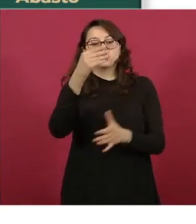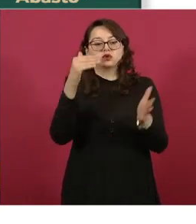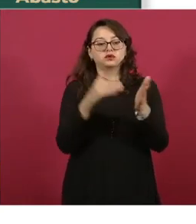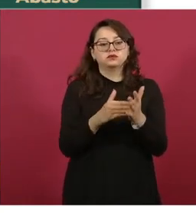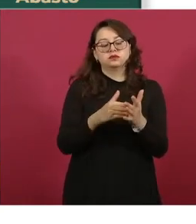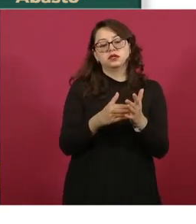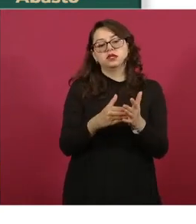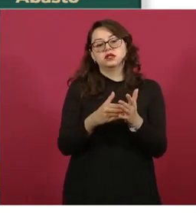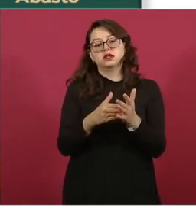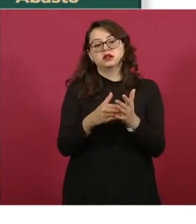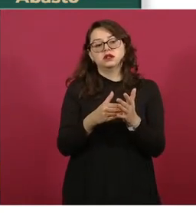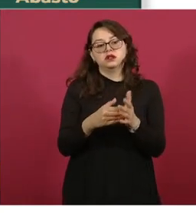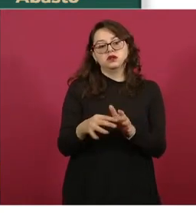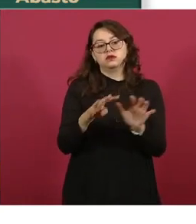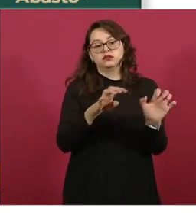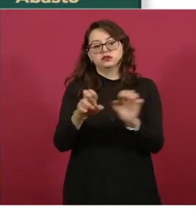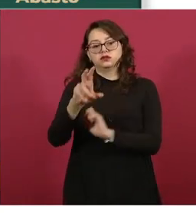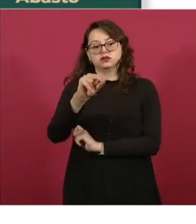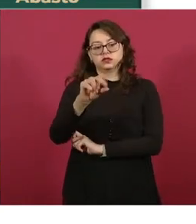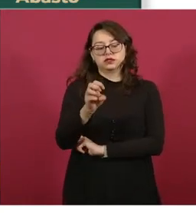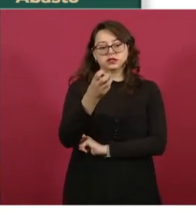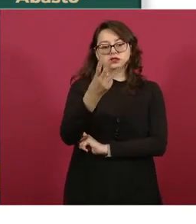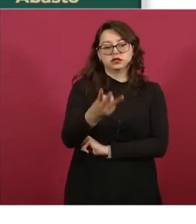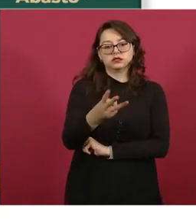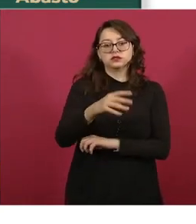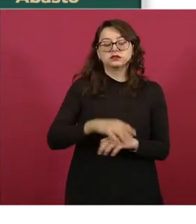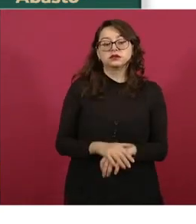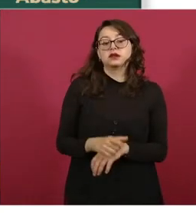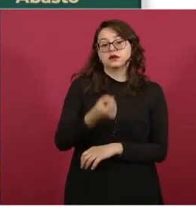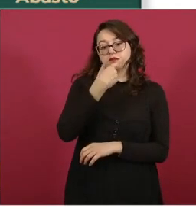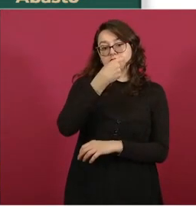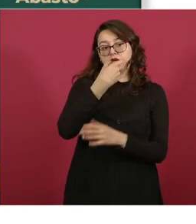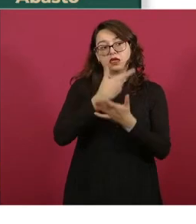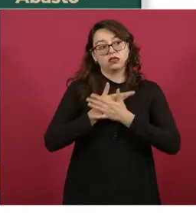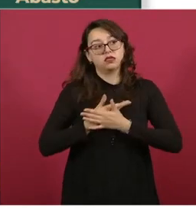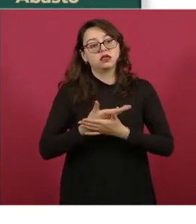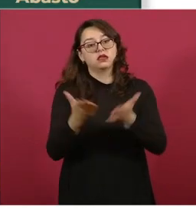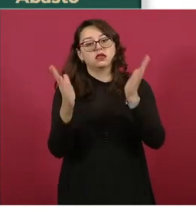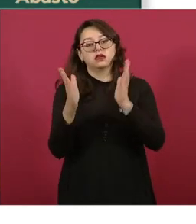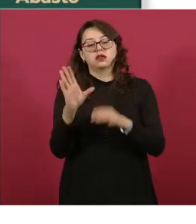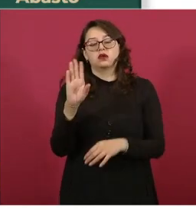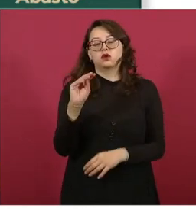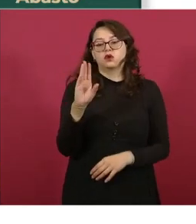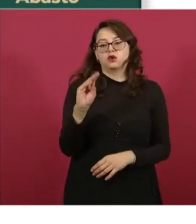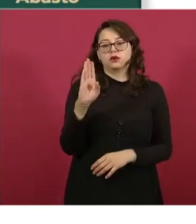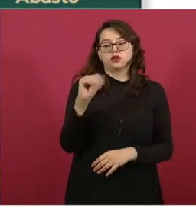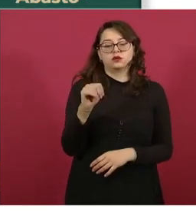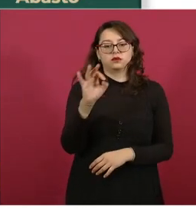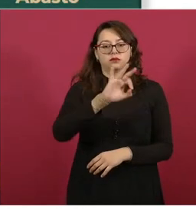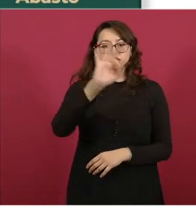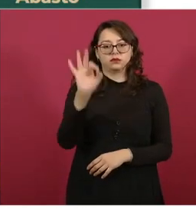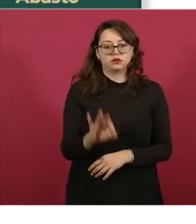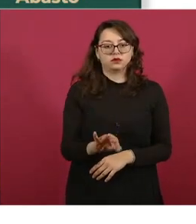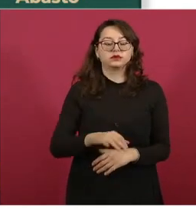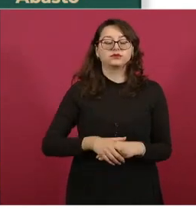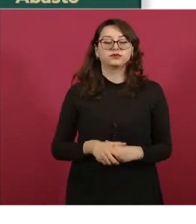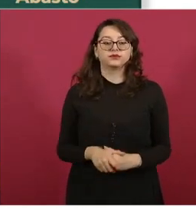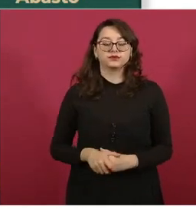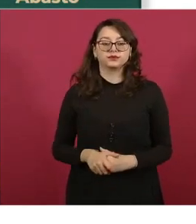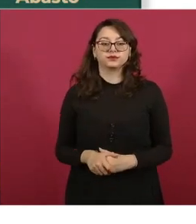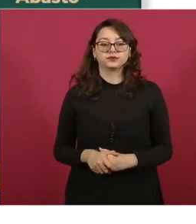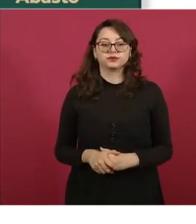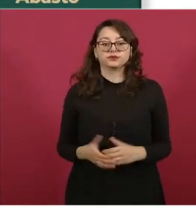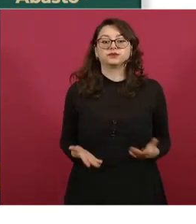2.983 sesiones de quimioterapia y el abasto de recetas en los hospitales de Campeche está reportando un